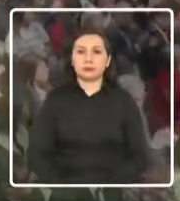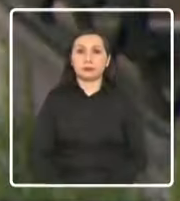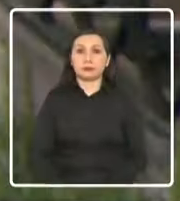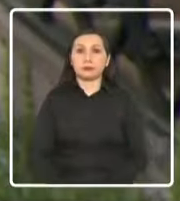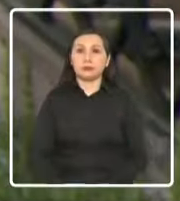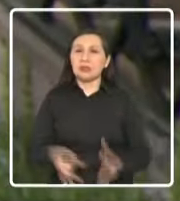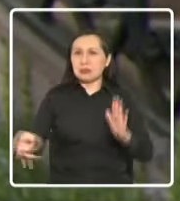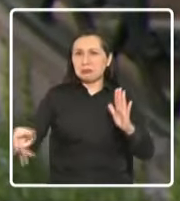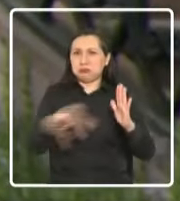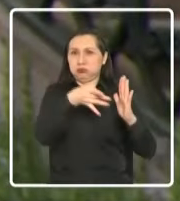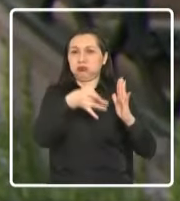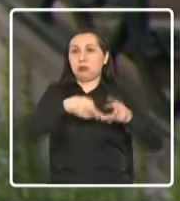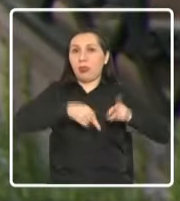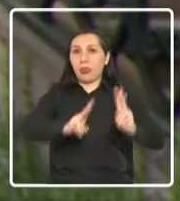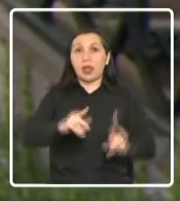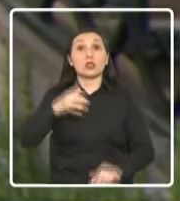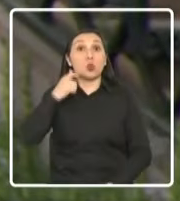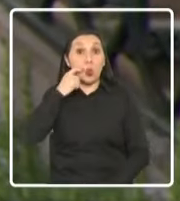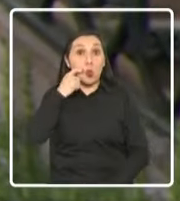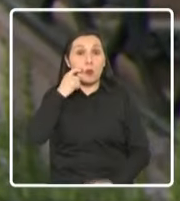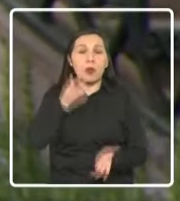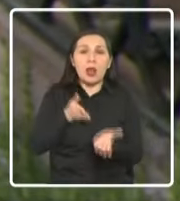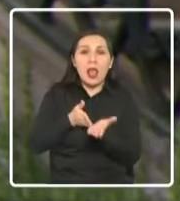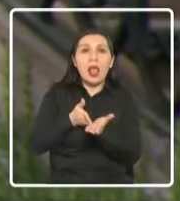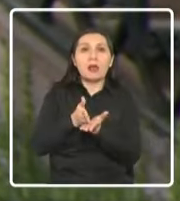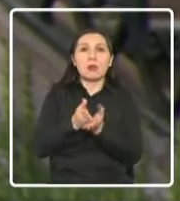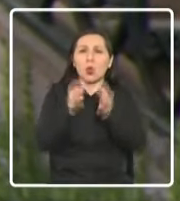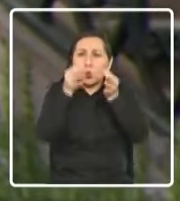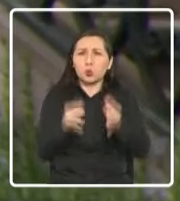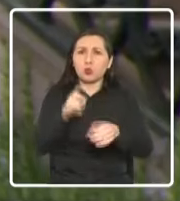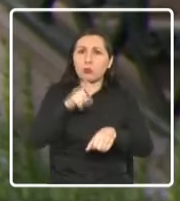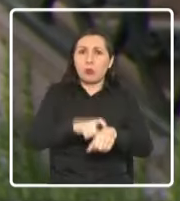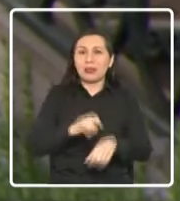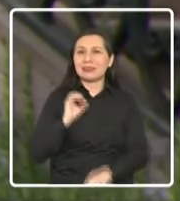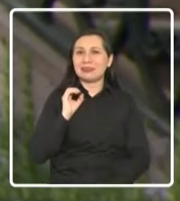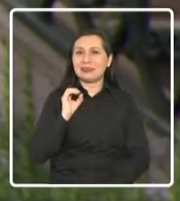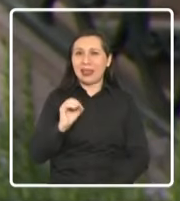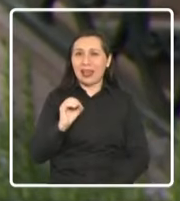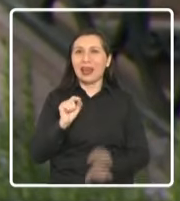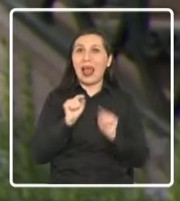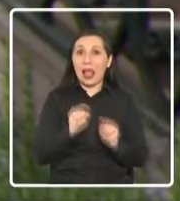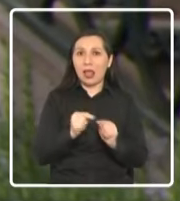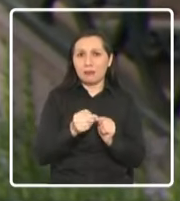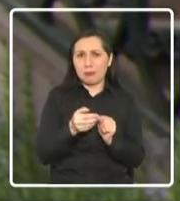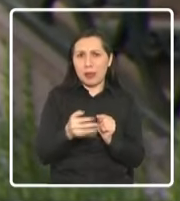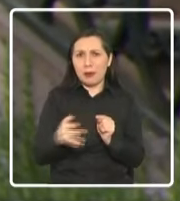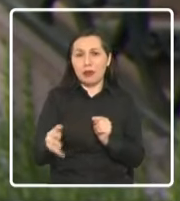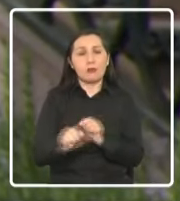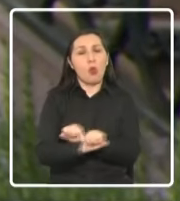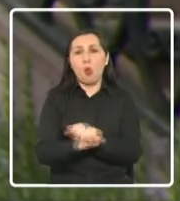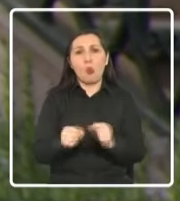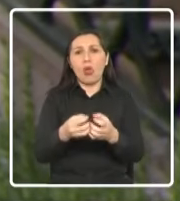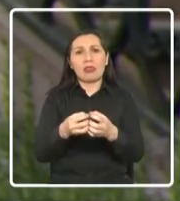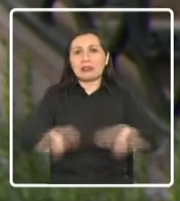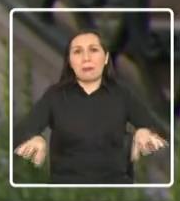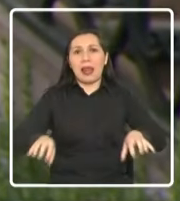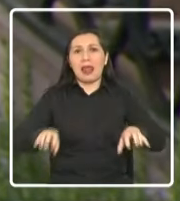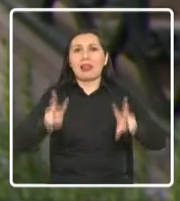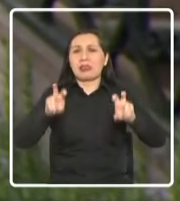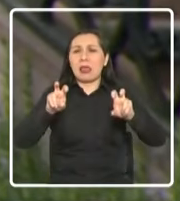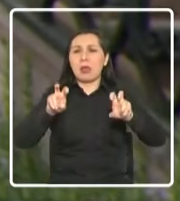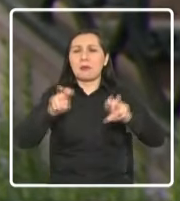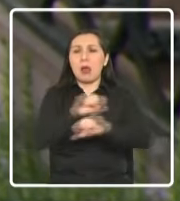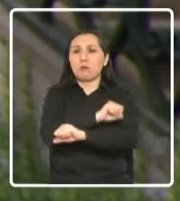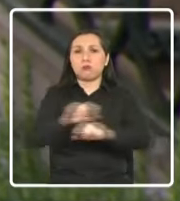Las violaciones a los derechos humanos comenzaron en ese momento cero y son indivisibles del